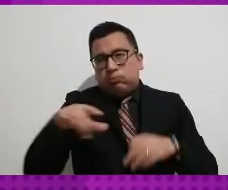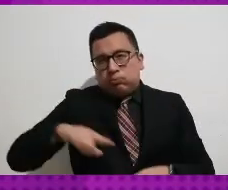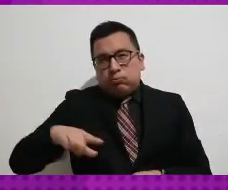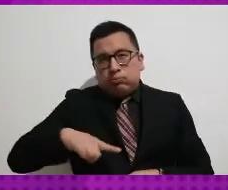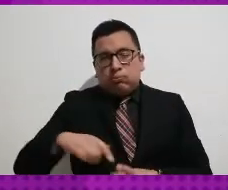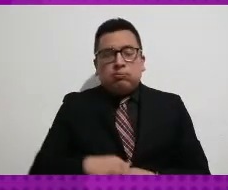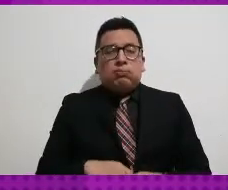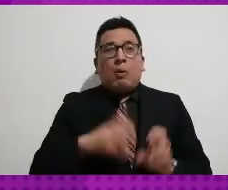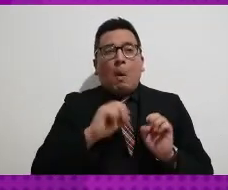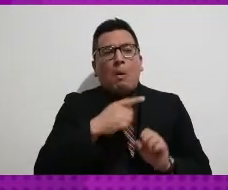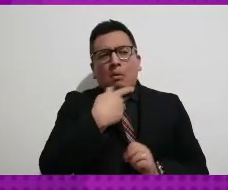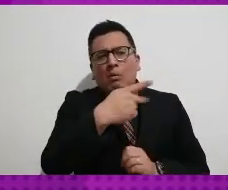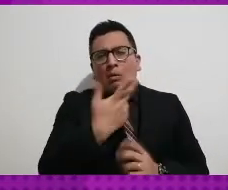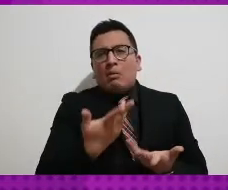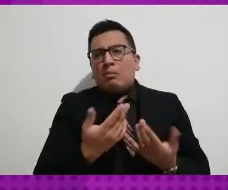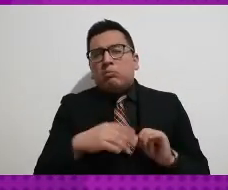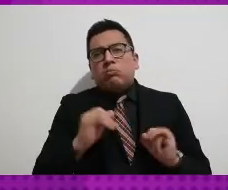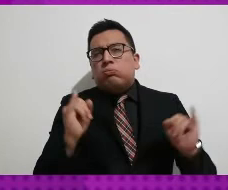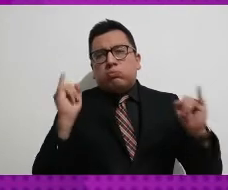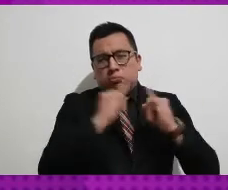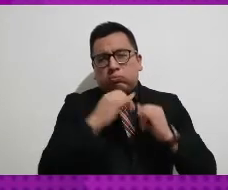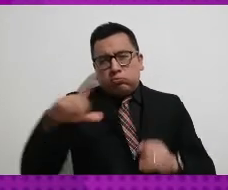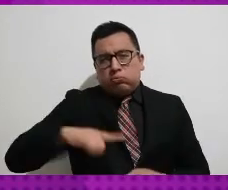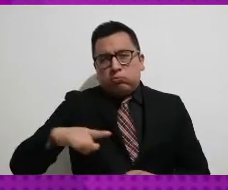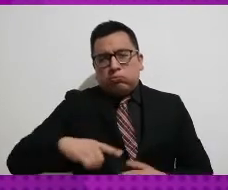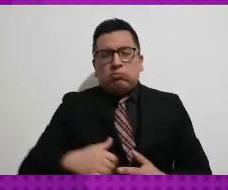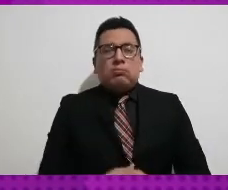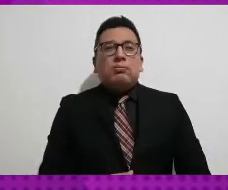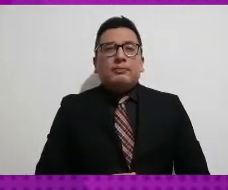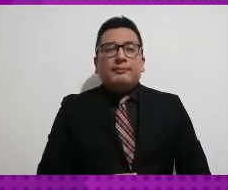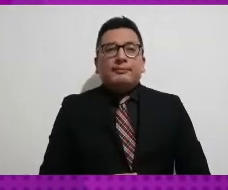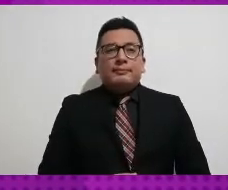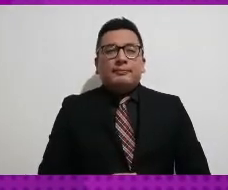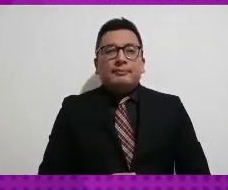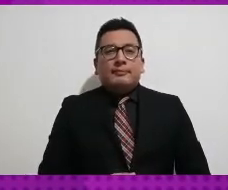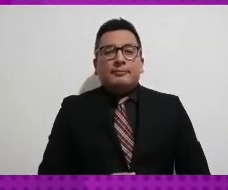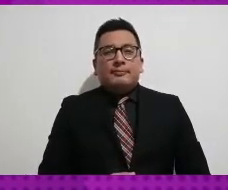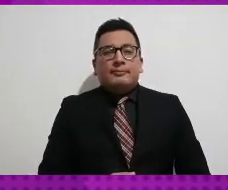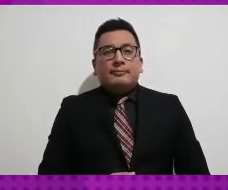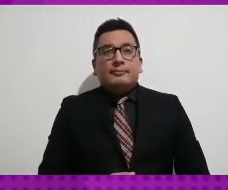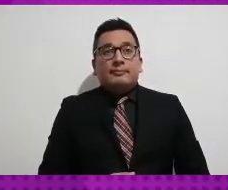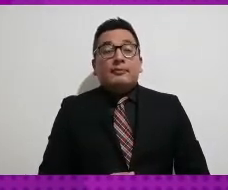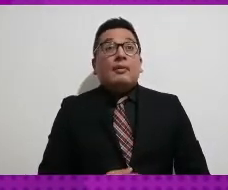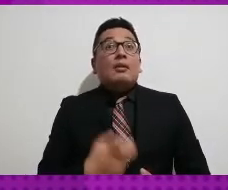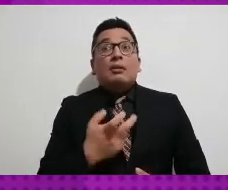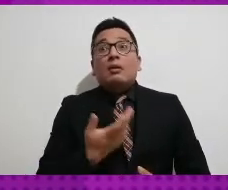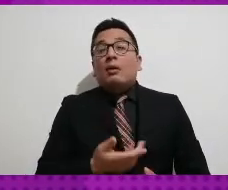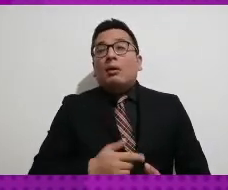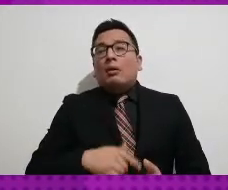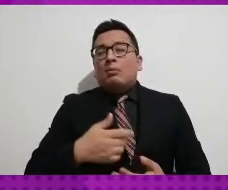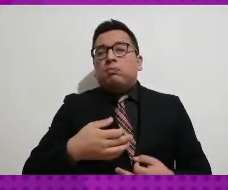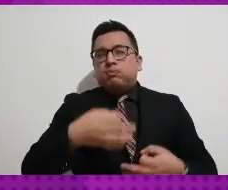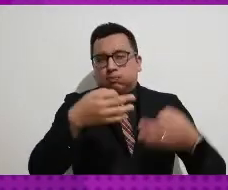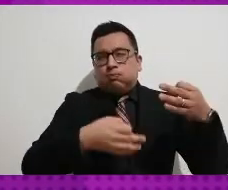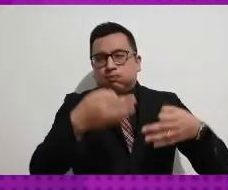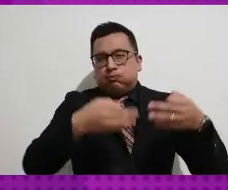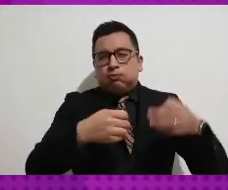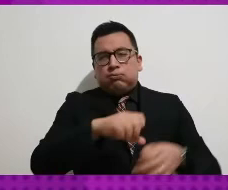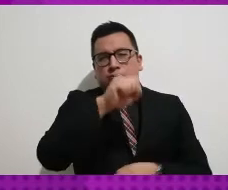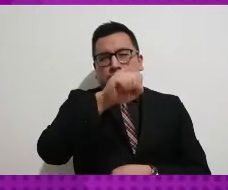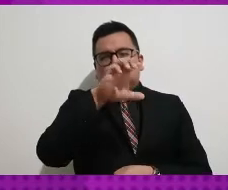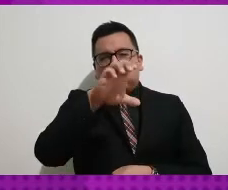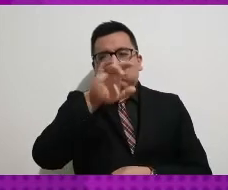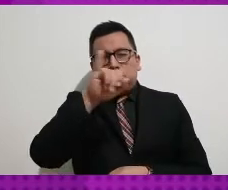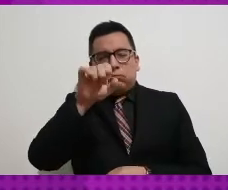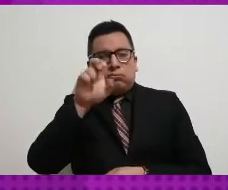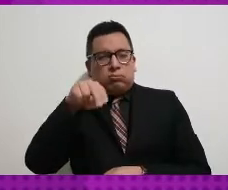en materia de los entes públicos, y aquí hago un pequeño paréntesis para comentarte que ya la Suprema Corte de Justicia estableció que